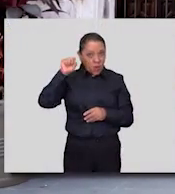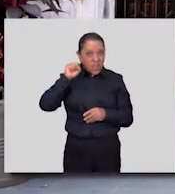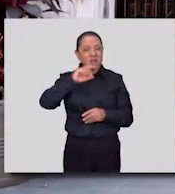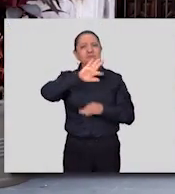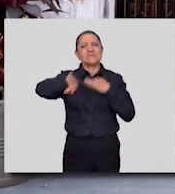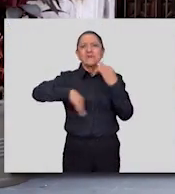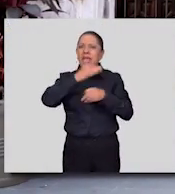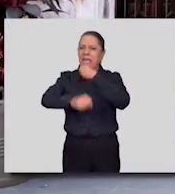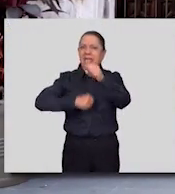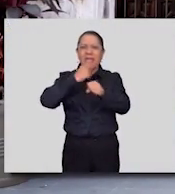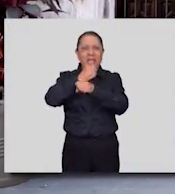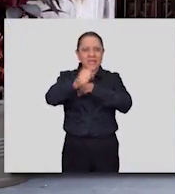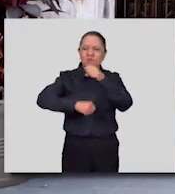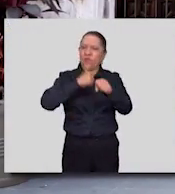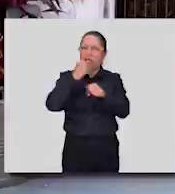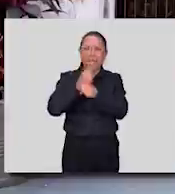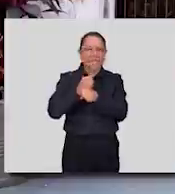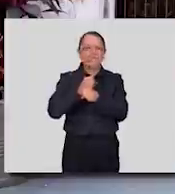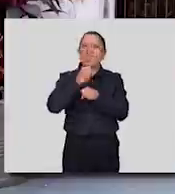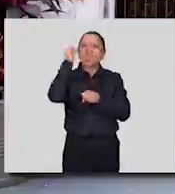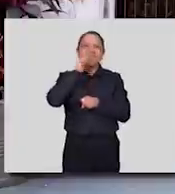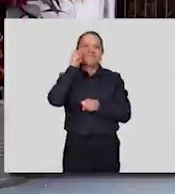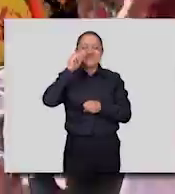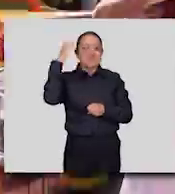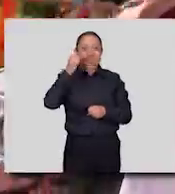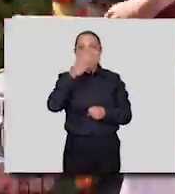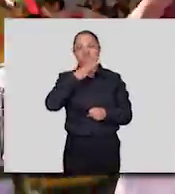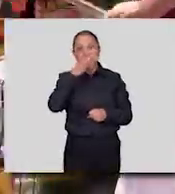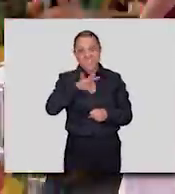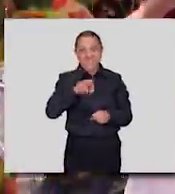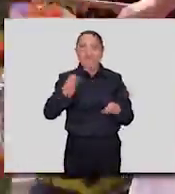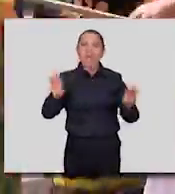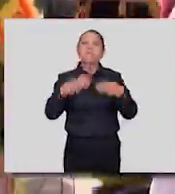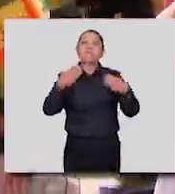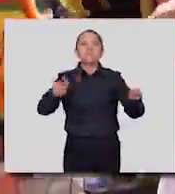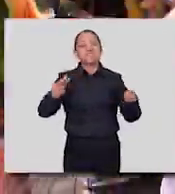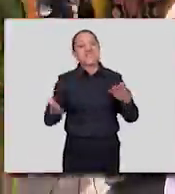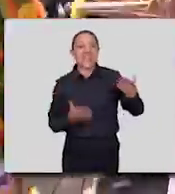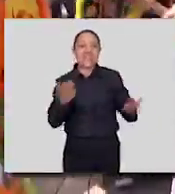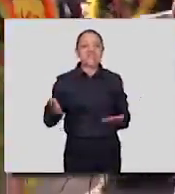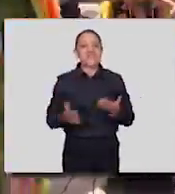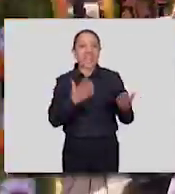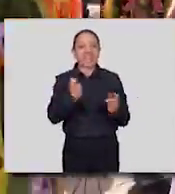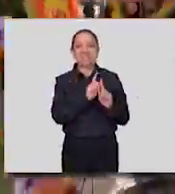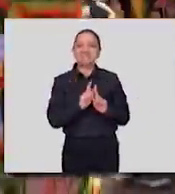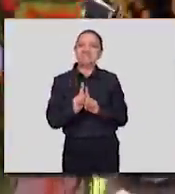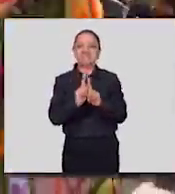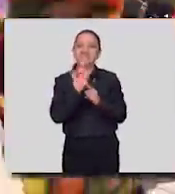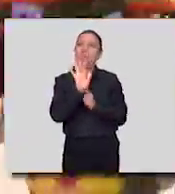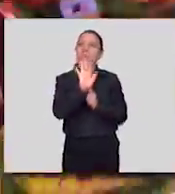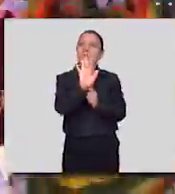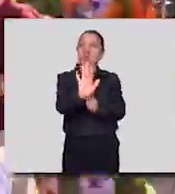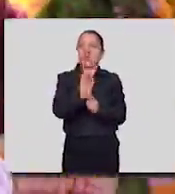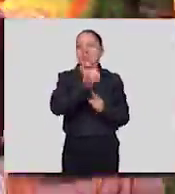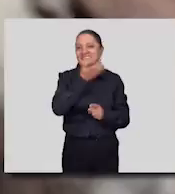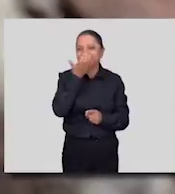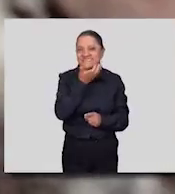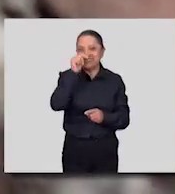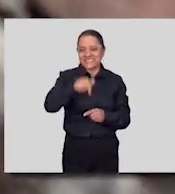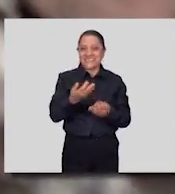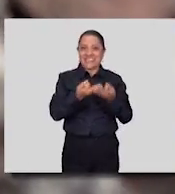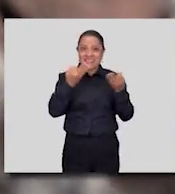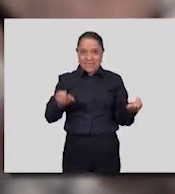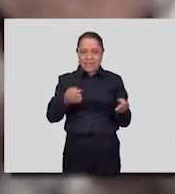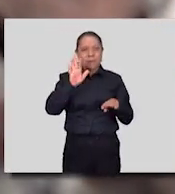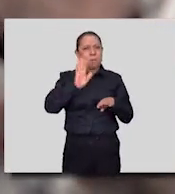Durante todo el año, Morelos se viste de fiesta. La música y el baile van de la mano para mostrarnos el folclor de esta tierra. La